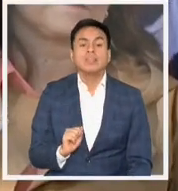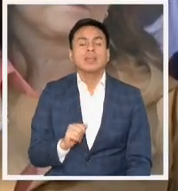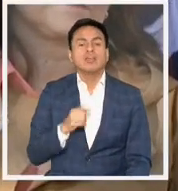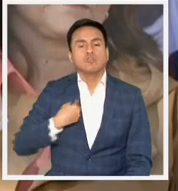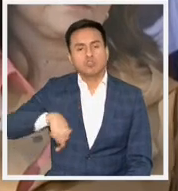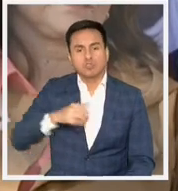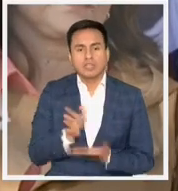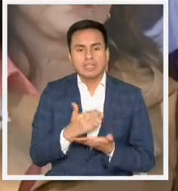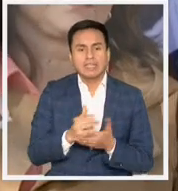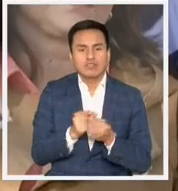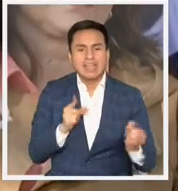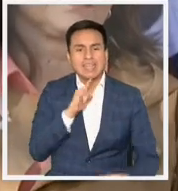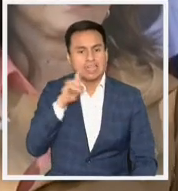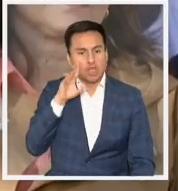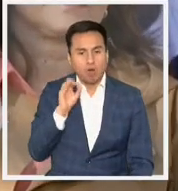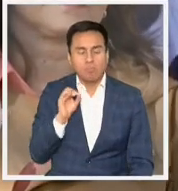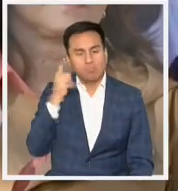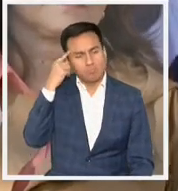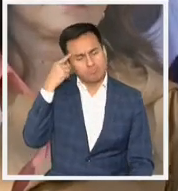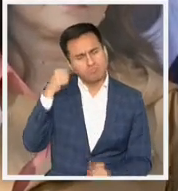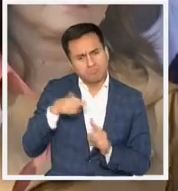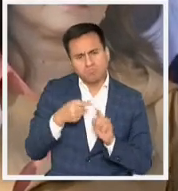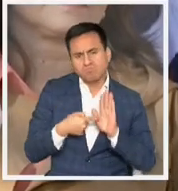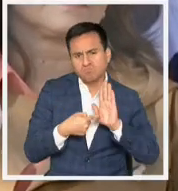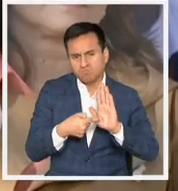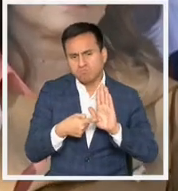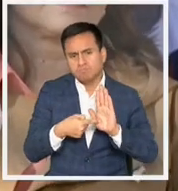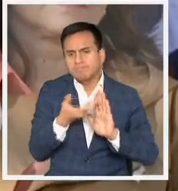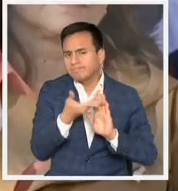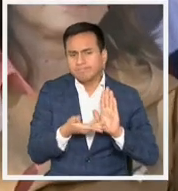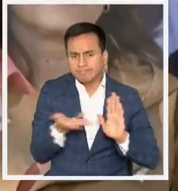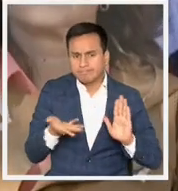Nosotros en la Estrategia Nacional del Litio nos propusimos que